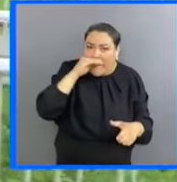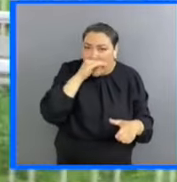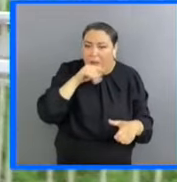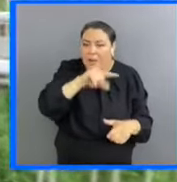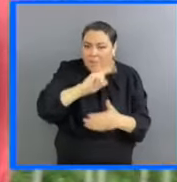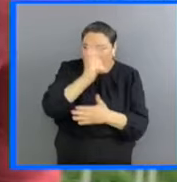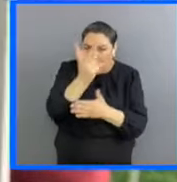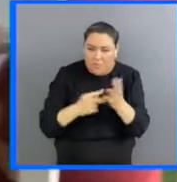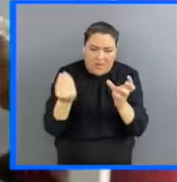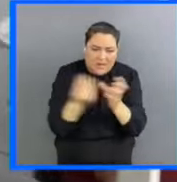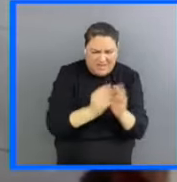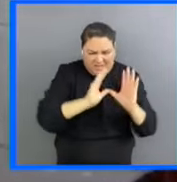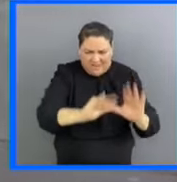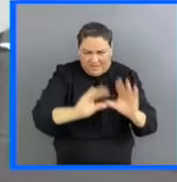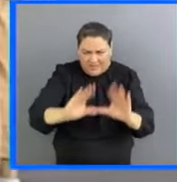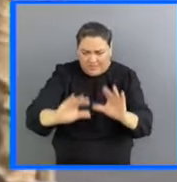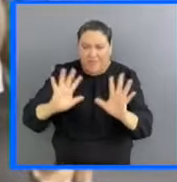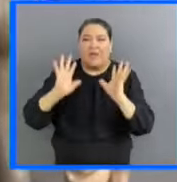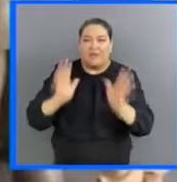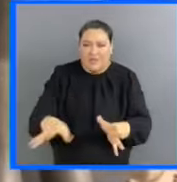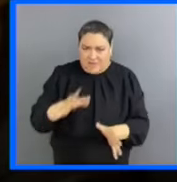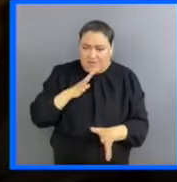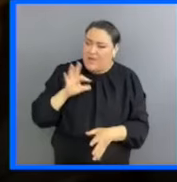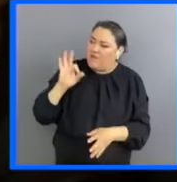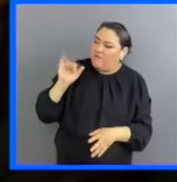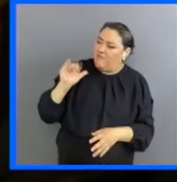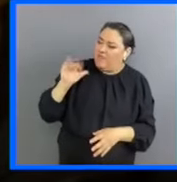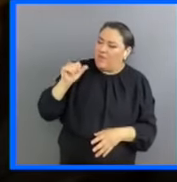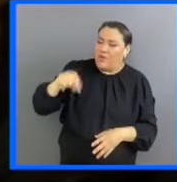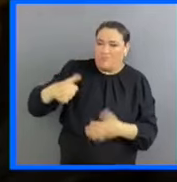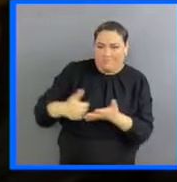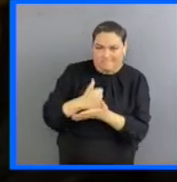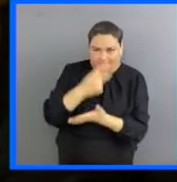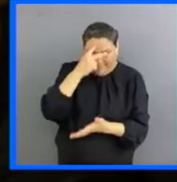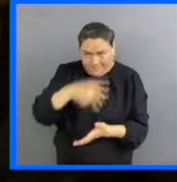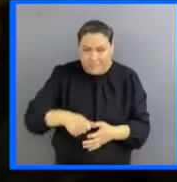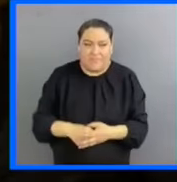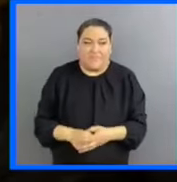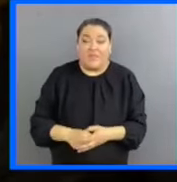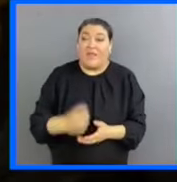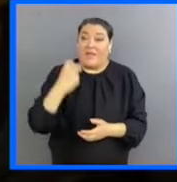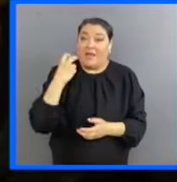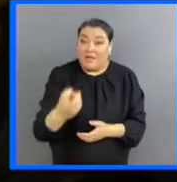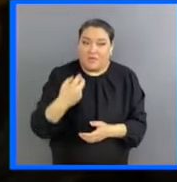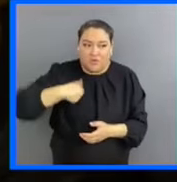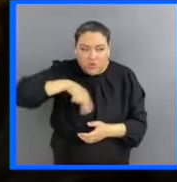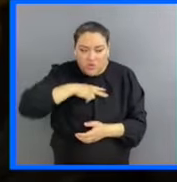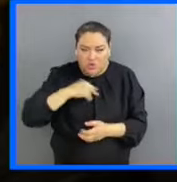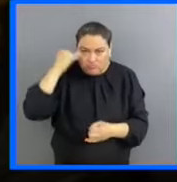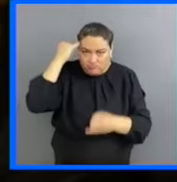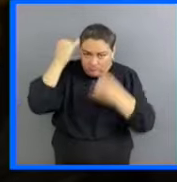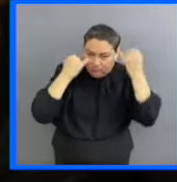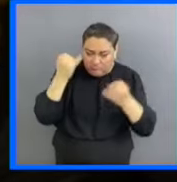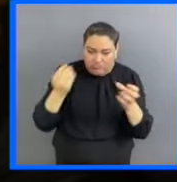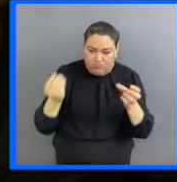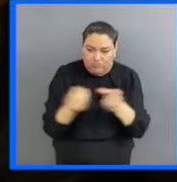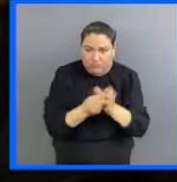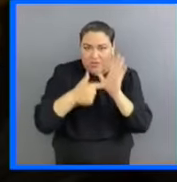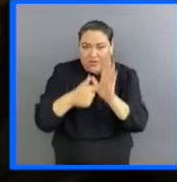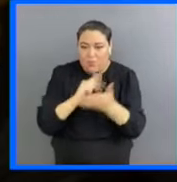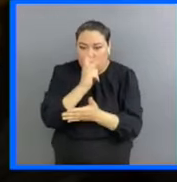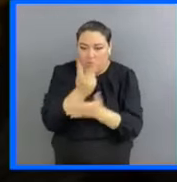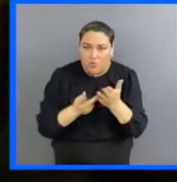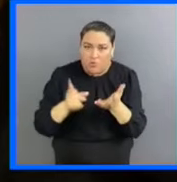capacitación que diseñó la CONACOPE de la Ciudad de México. Por eso estamos creando un programa integral